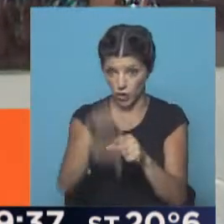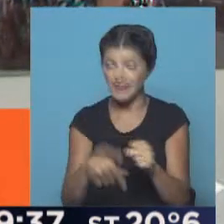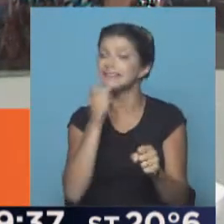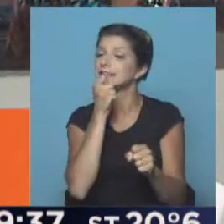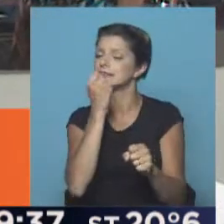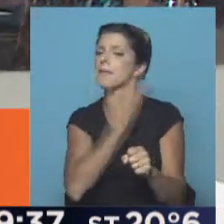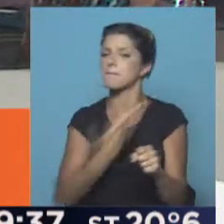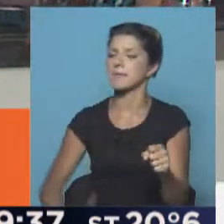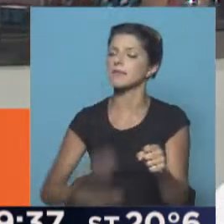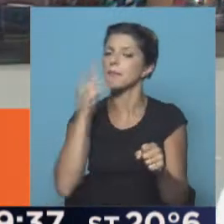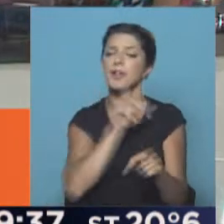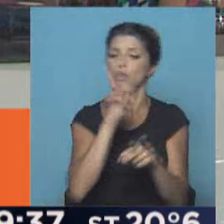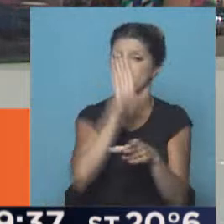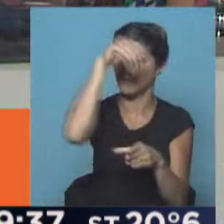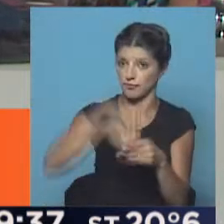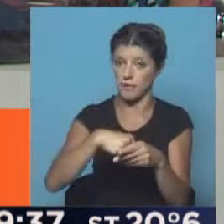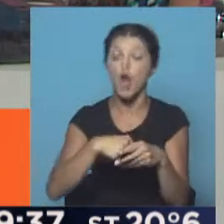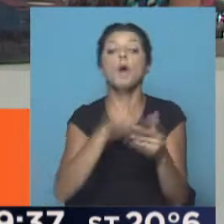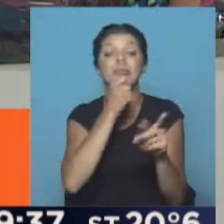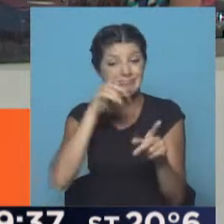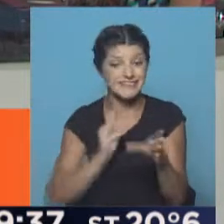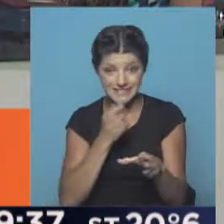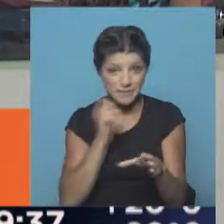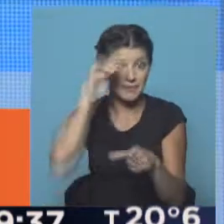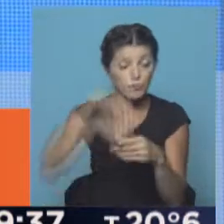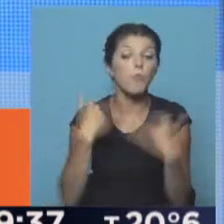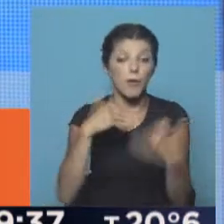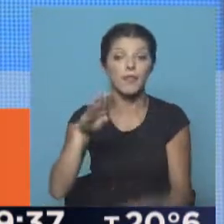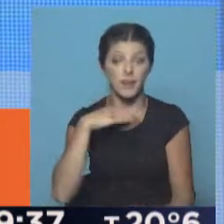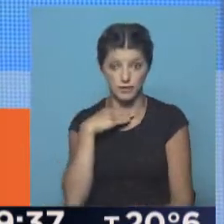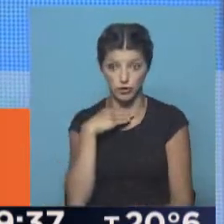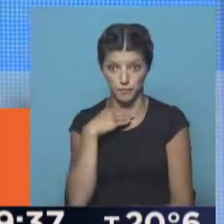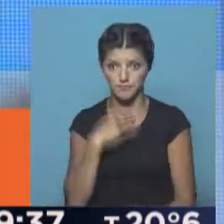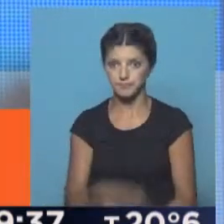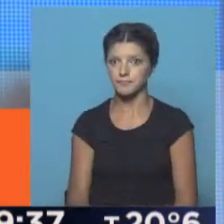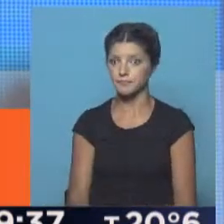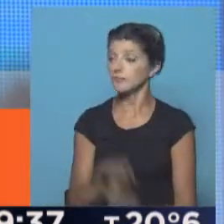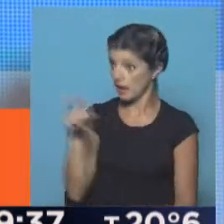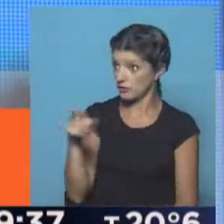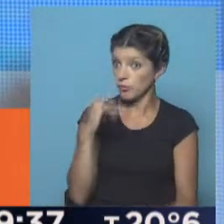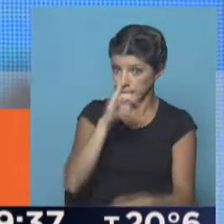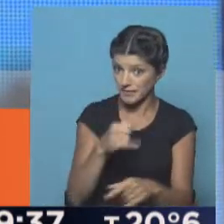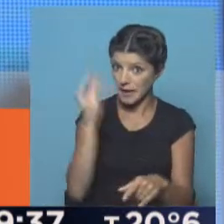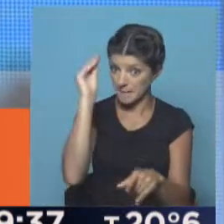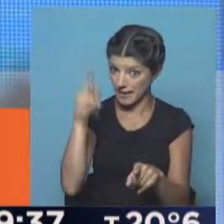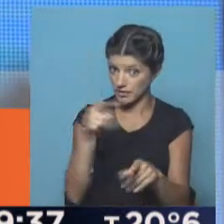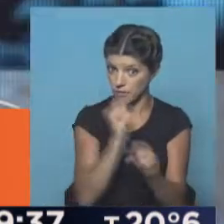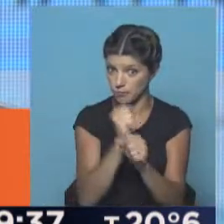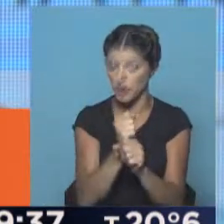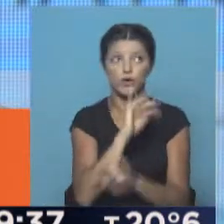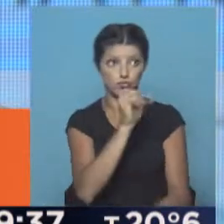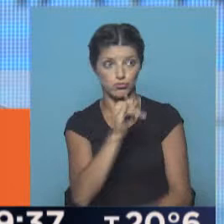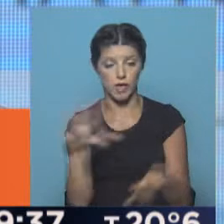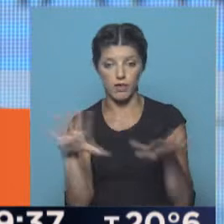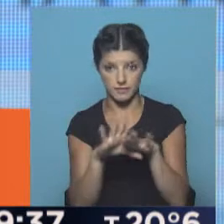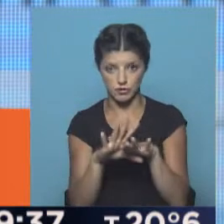de esos negocios porque a lo mejor ahí había un delito. Tuvo vida en Brasil, exactamente. ¿no? Se comprobó que esta sociedad offshore tuvo una actividad en Brasil. Entonces lo que estamos haciendo